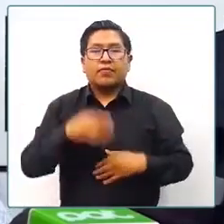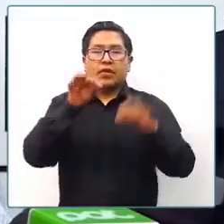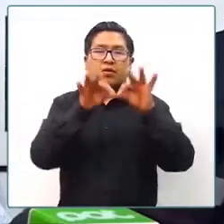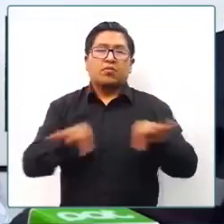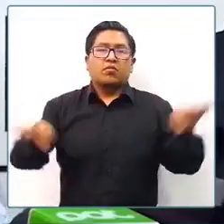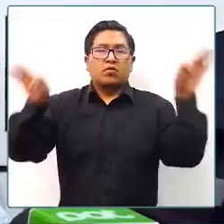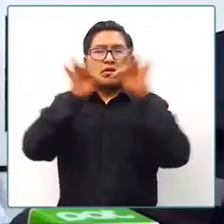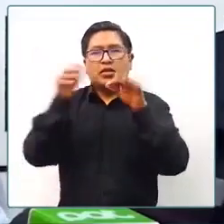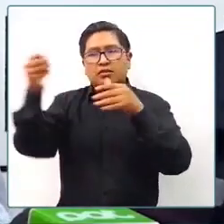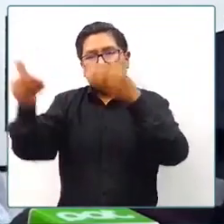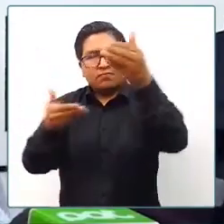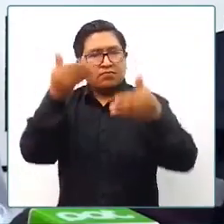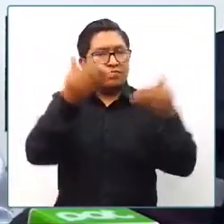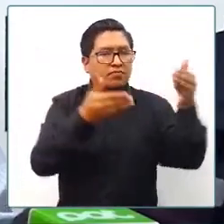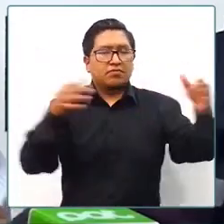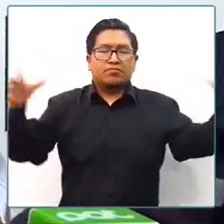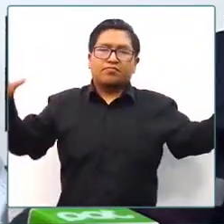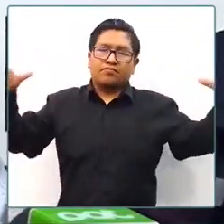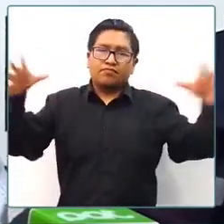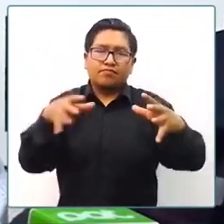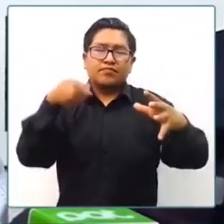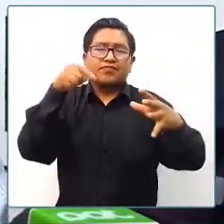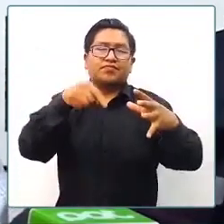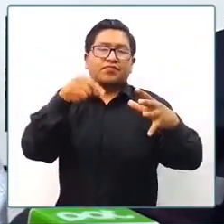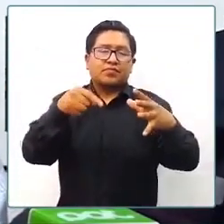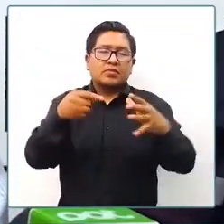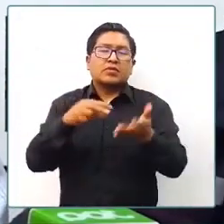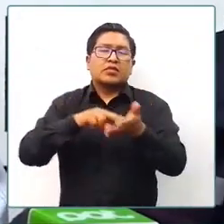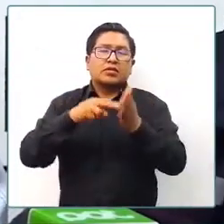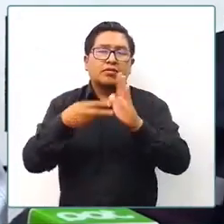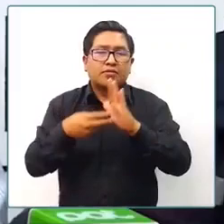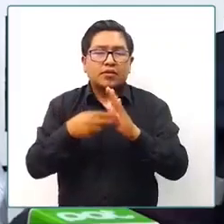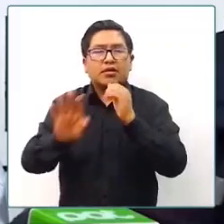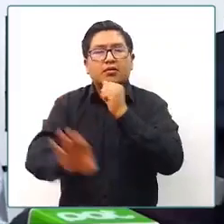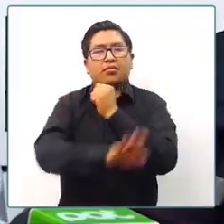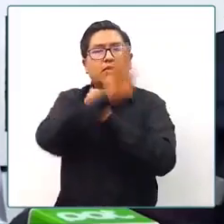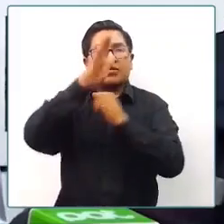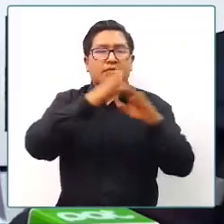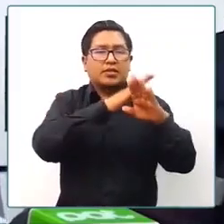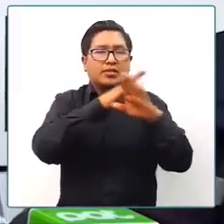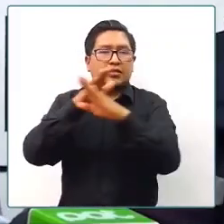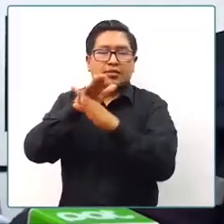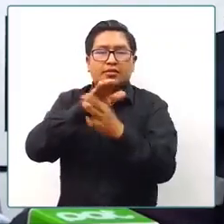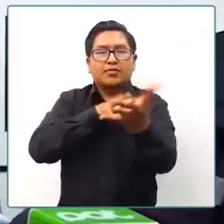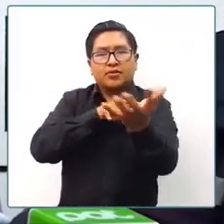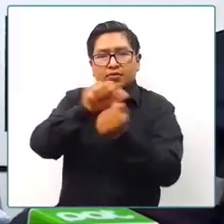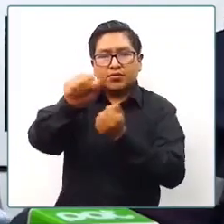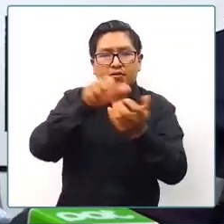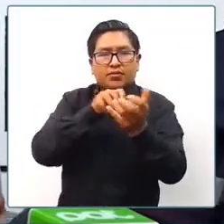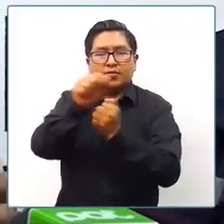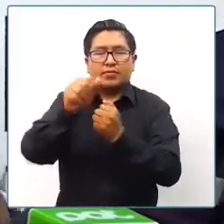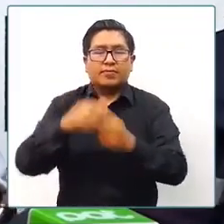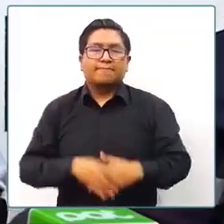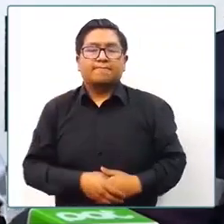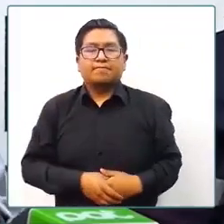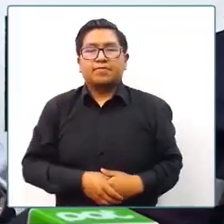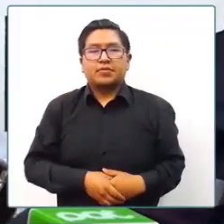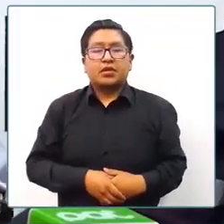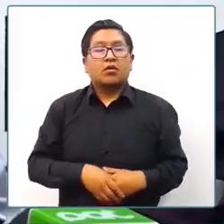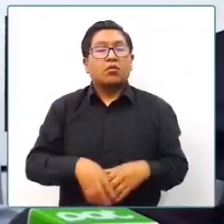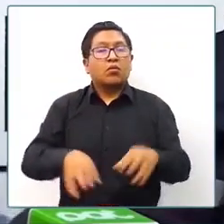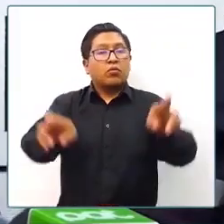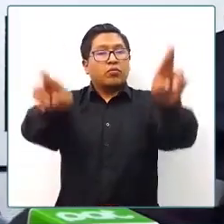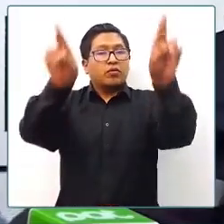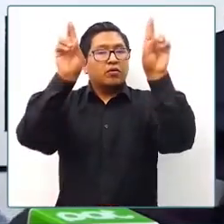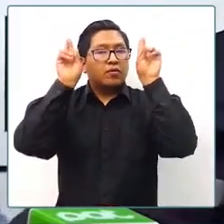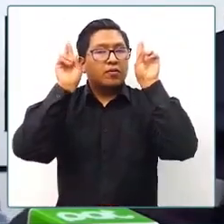actores principales en este elemento de prevención de la violencia entre pares. Esperamos